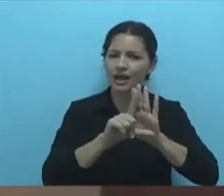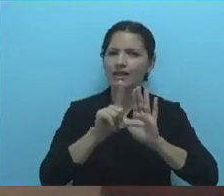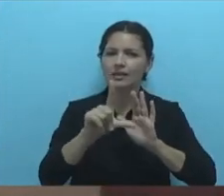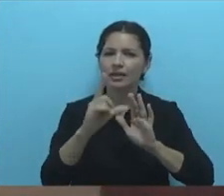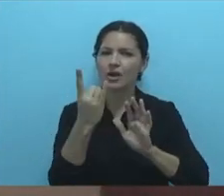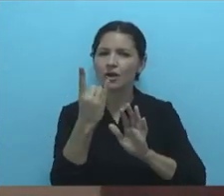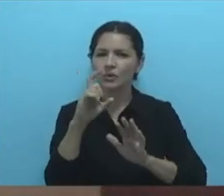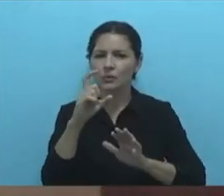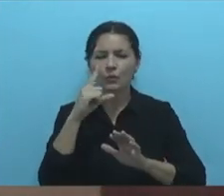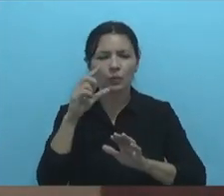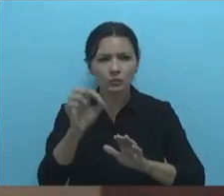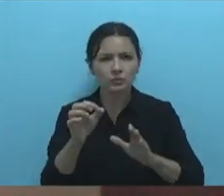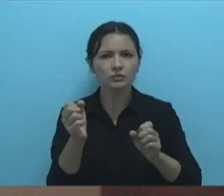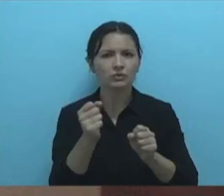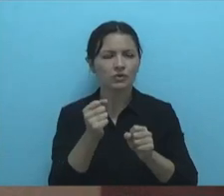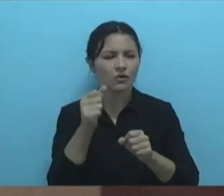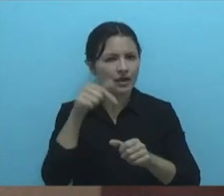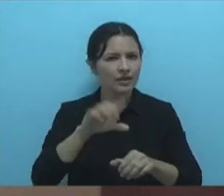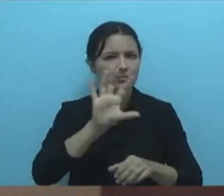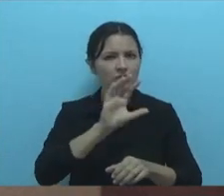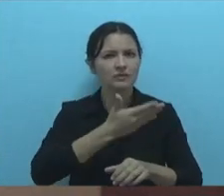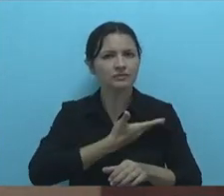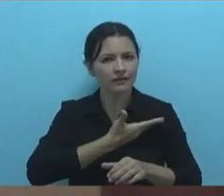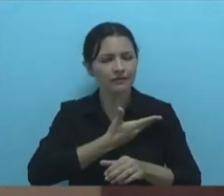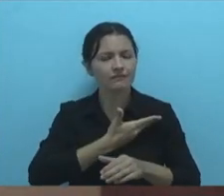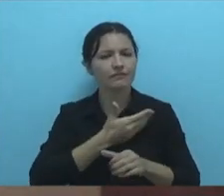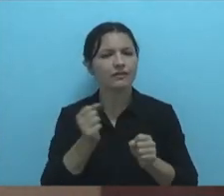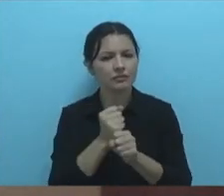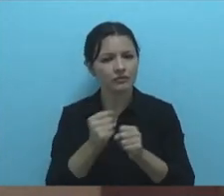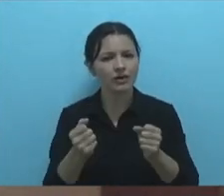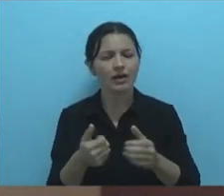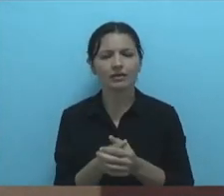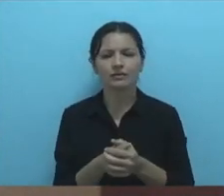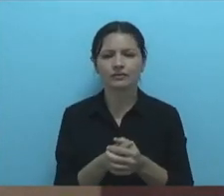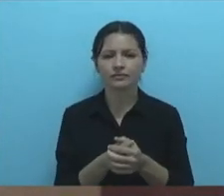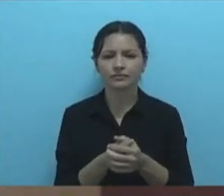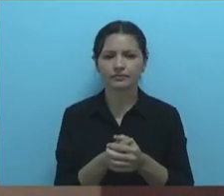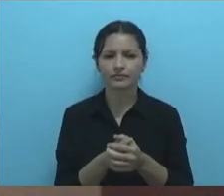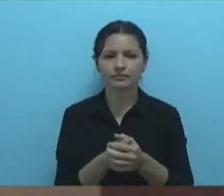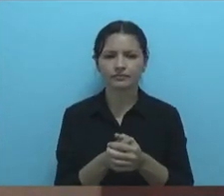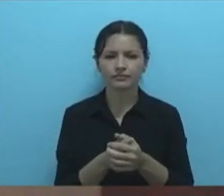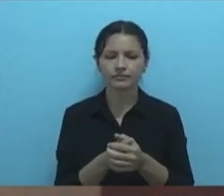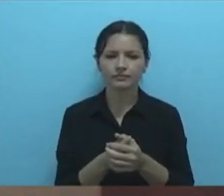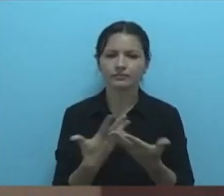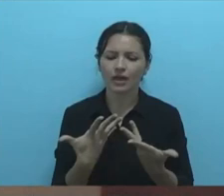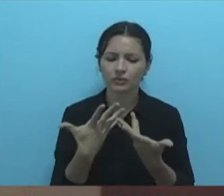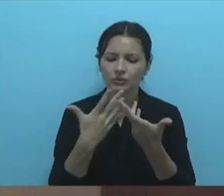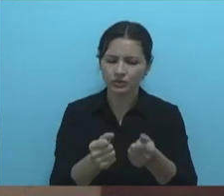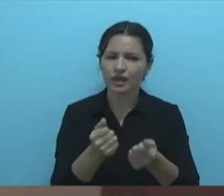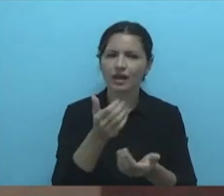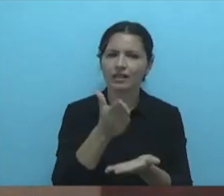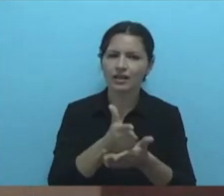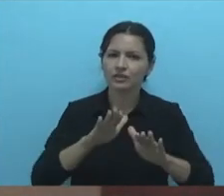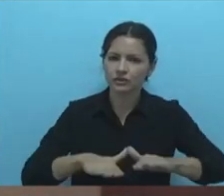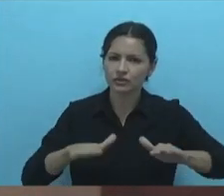dejando un mensaje también a la sociedad desde la provincia de Santa Fe de que no tiene que haber ningún Lucio más y que la defensa de los derechos de los